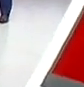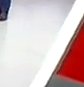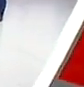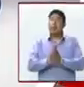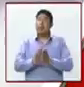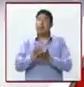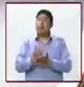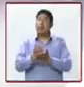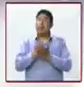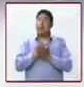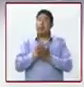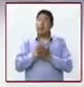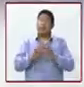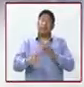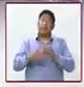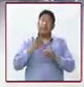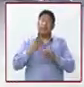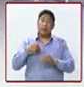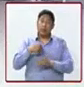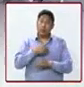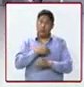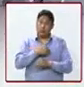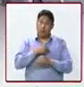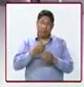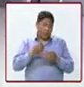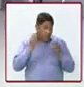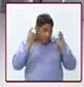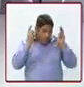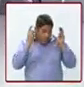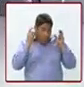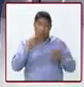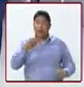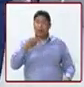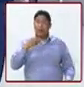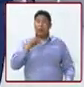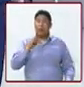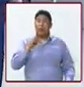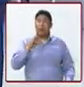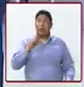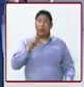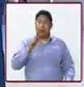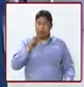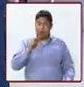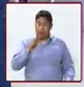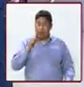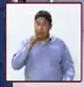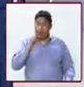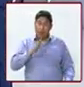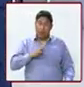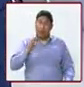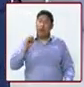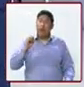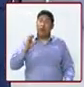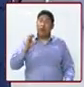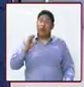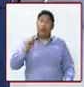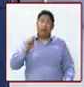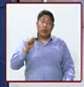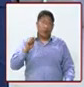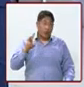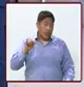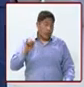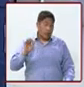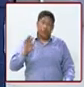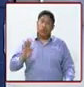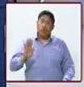Solicitudes de ayuda que llegan hasta la red Bolivisión y nosotros acudimos al lugar. Héctor está en el domicilio de la señora Octavia, quien tiene una historia por